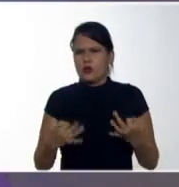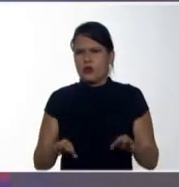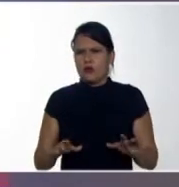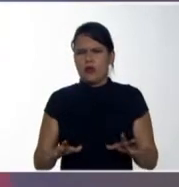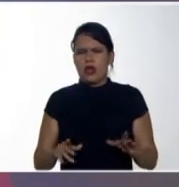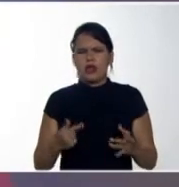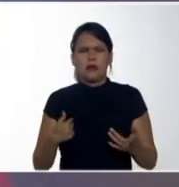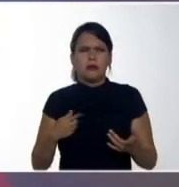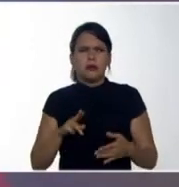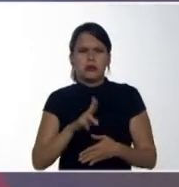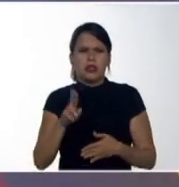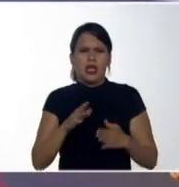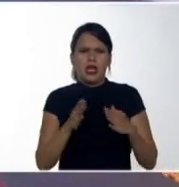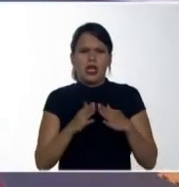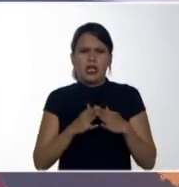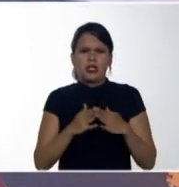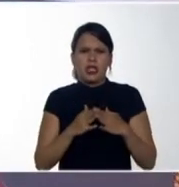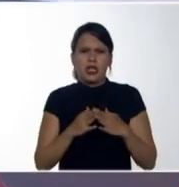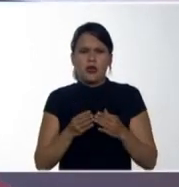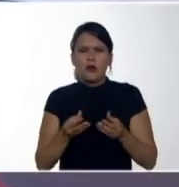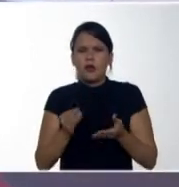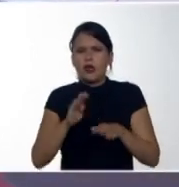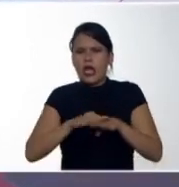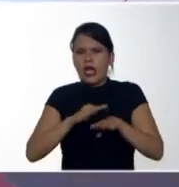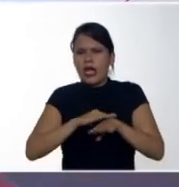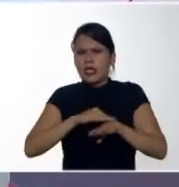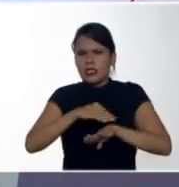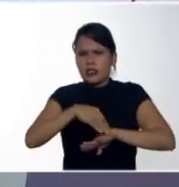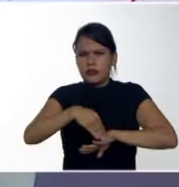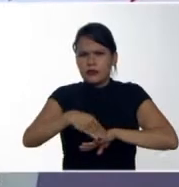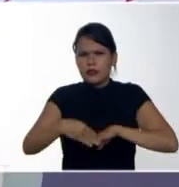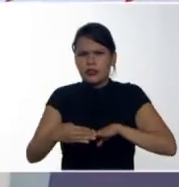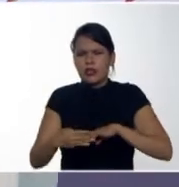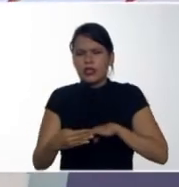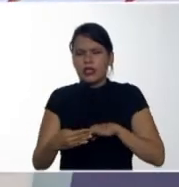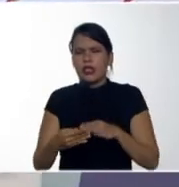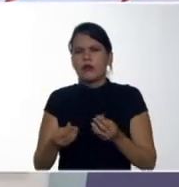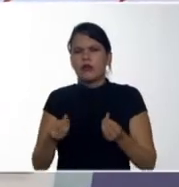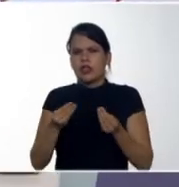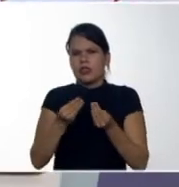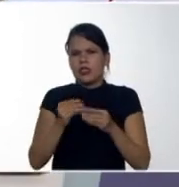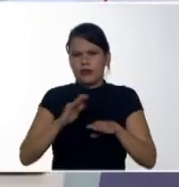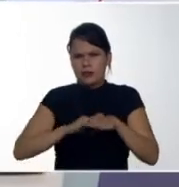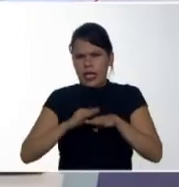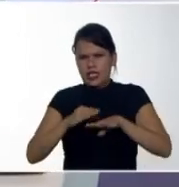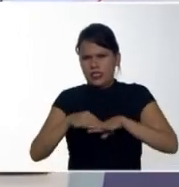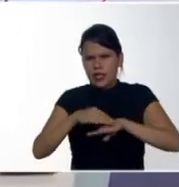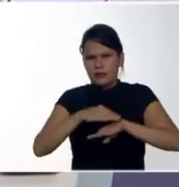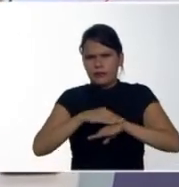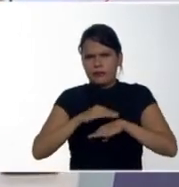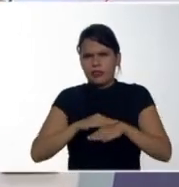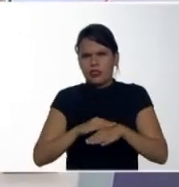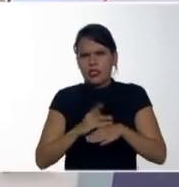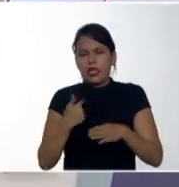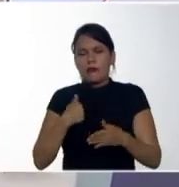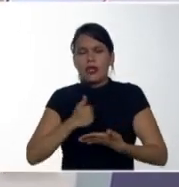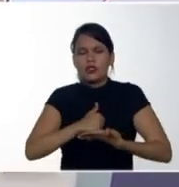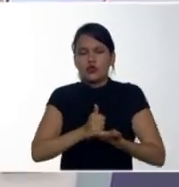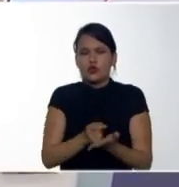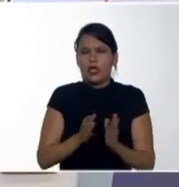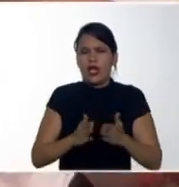el hogar como es una gasa, que es una tela que me permite